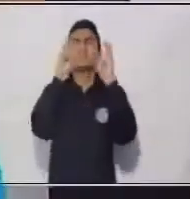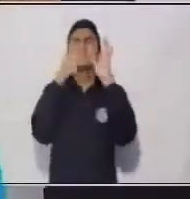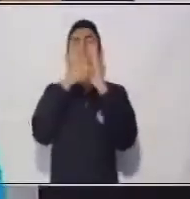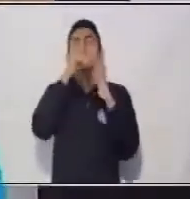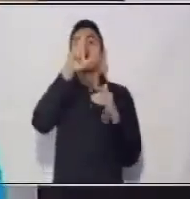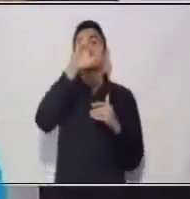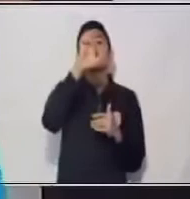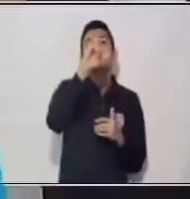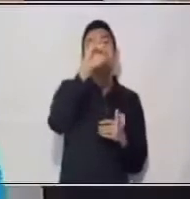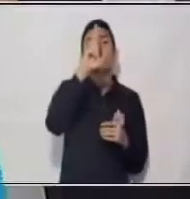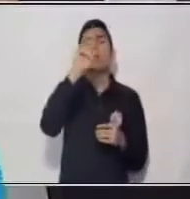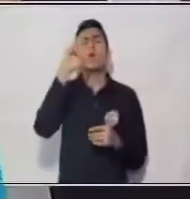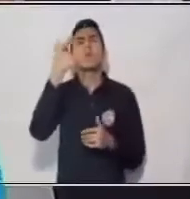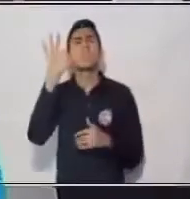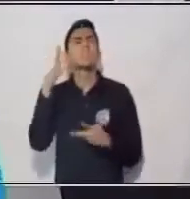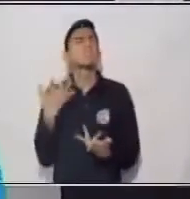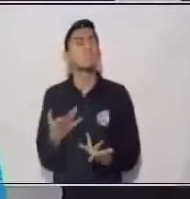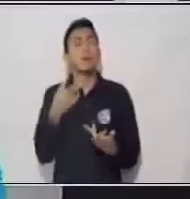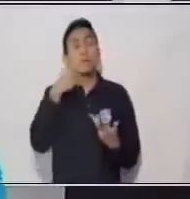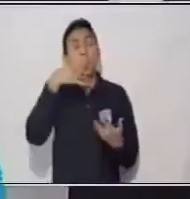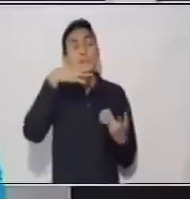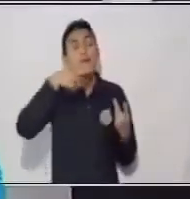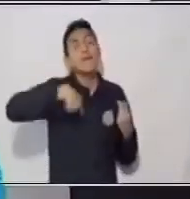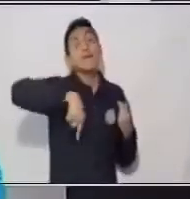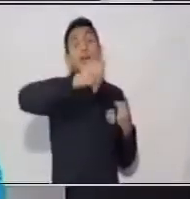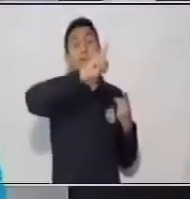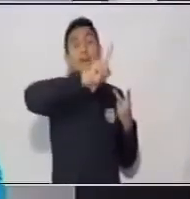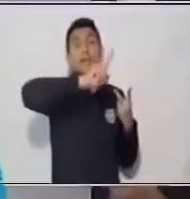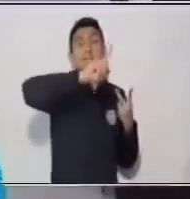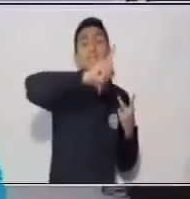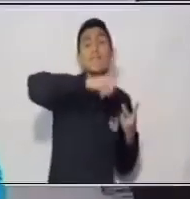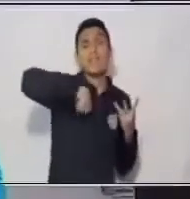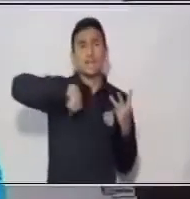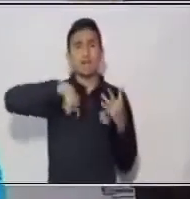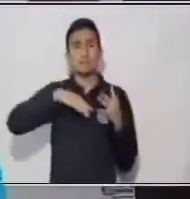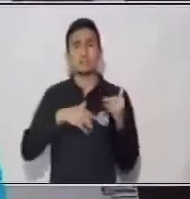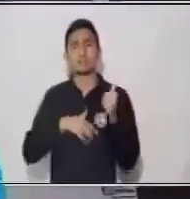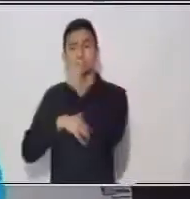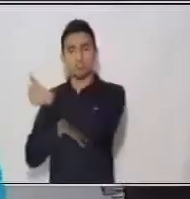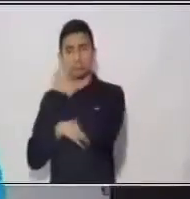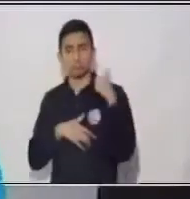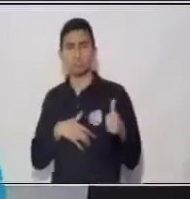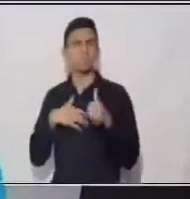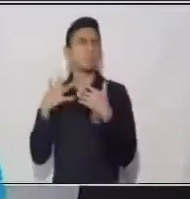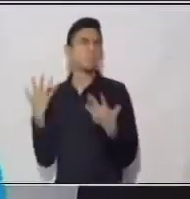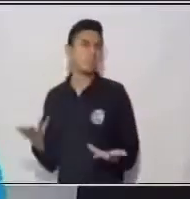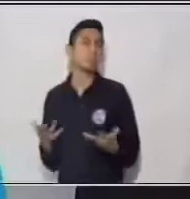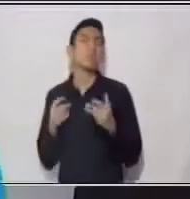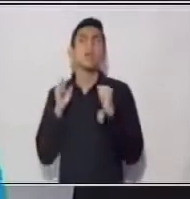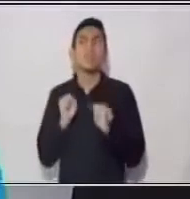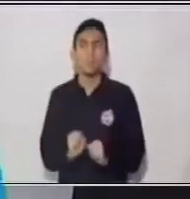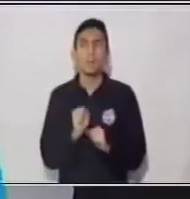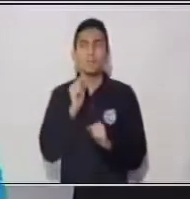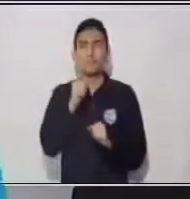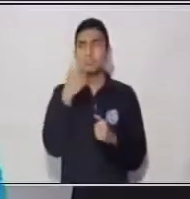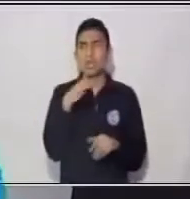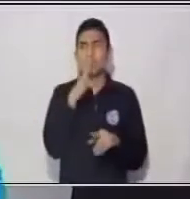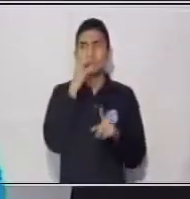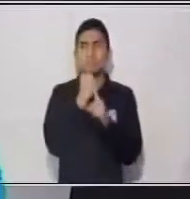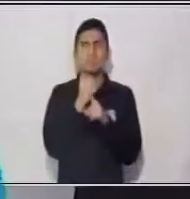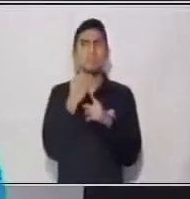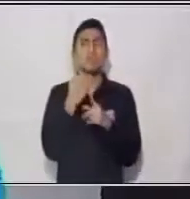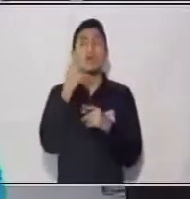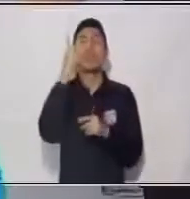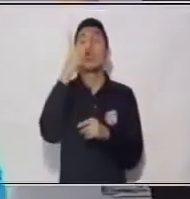es ir y venir de un lugar. Entonces el recorrido, ya lo intuiste, es